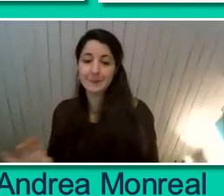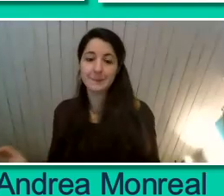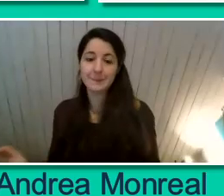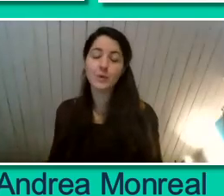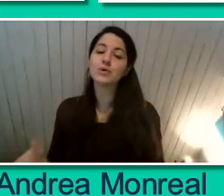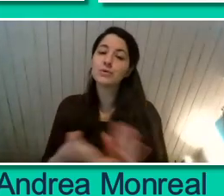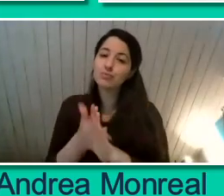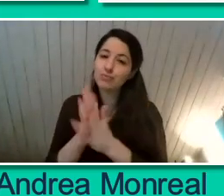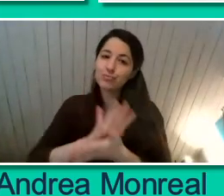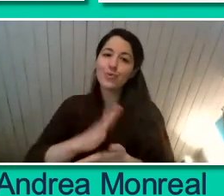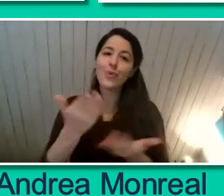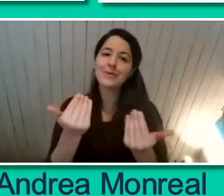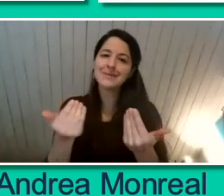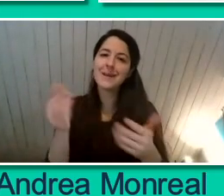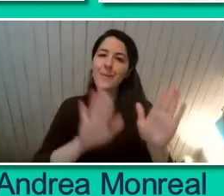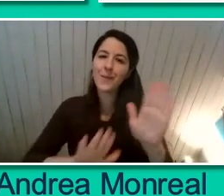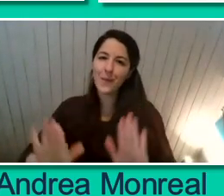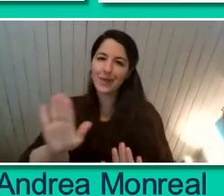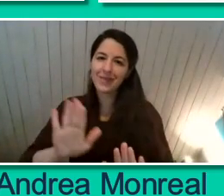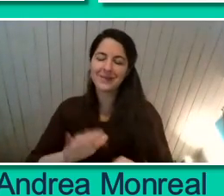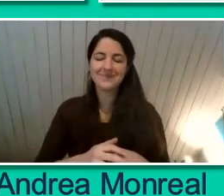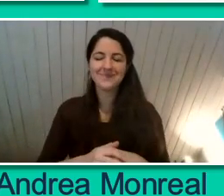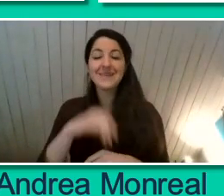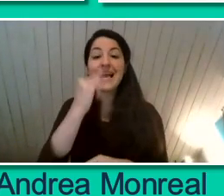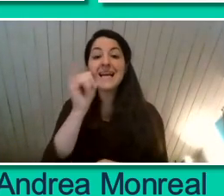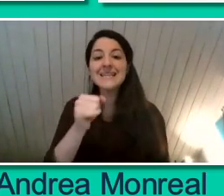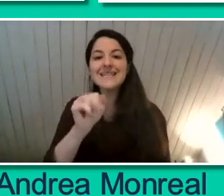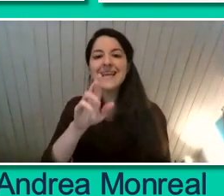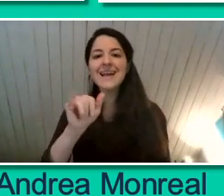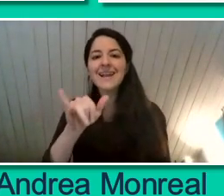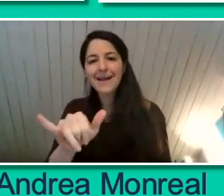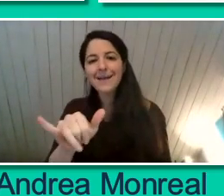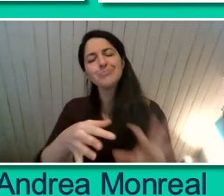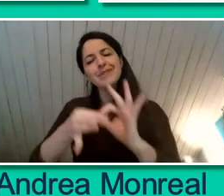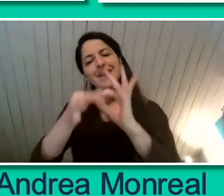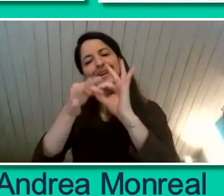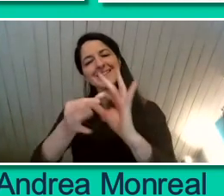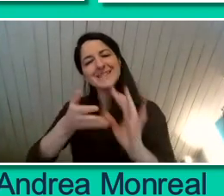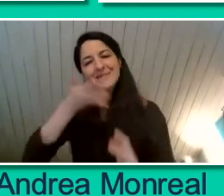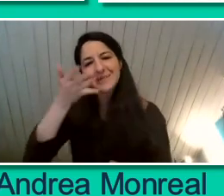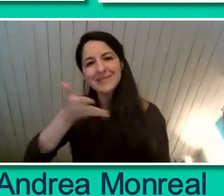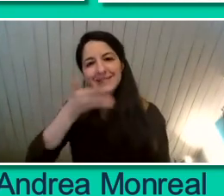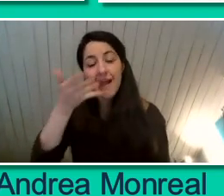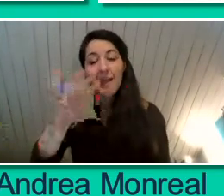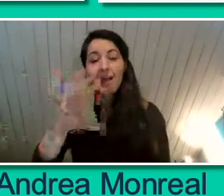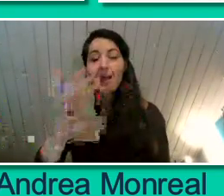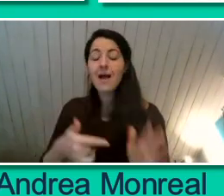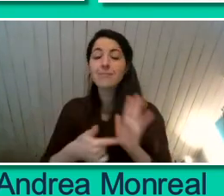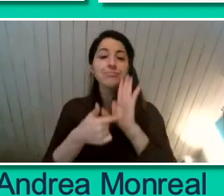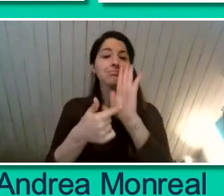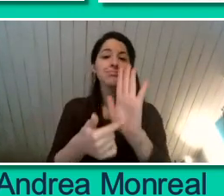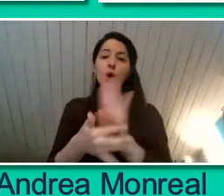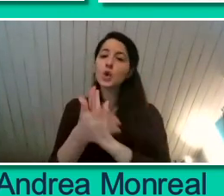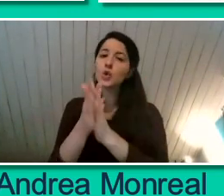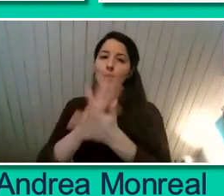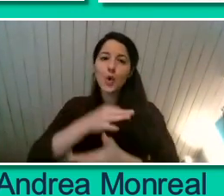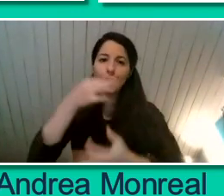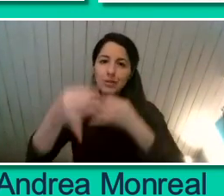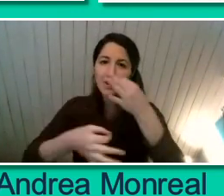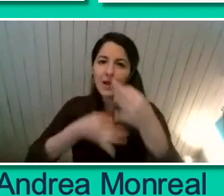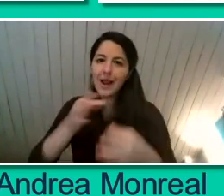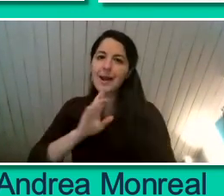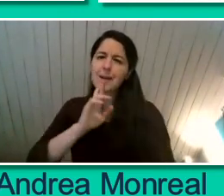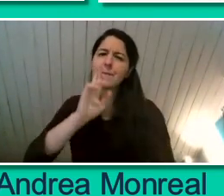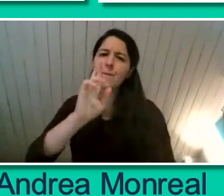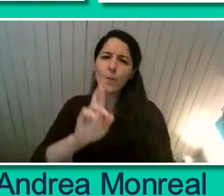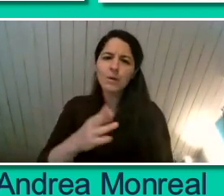Saray, queremos agradecer tu charla, la exposición, obviamente todas las respuestas que nos entregaste frente a las inquietudes que se dieron de